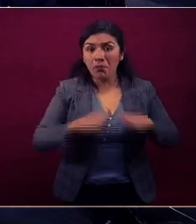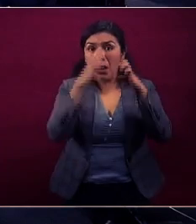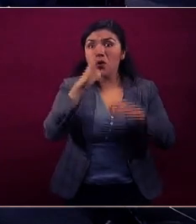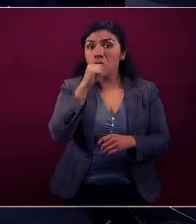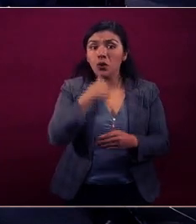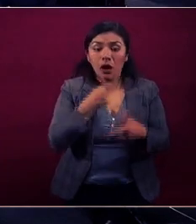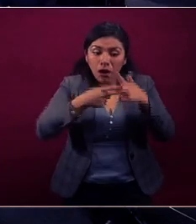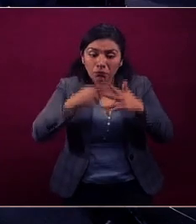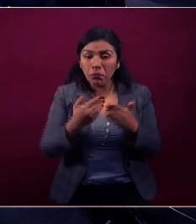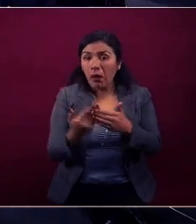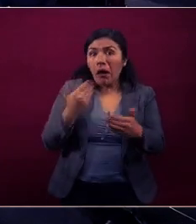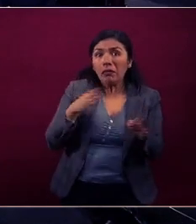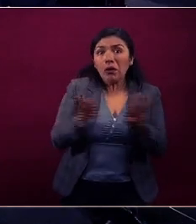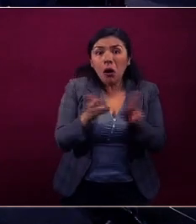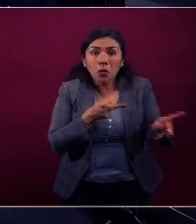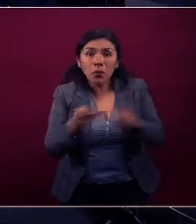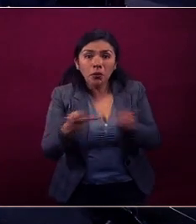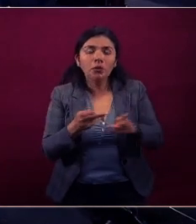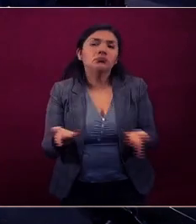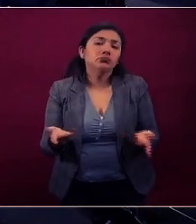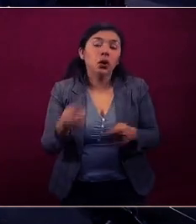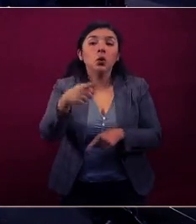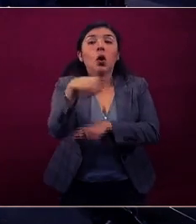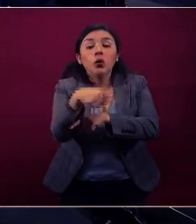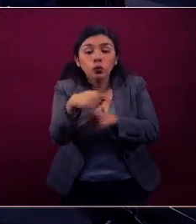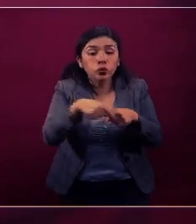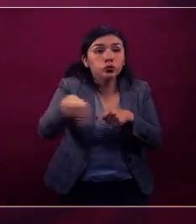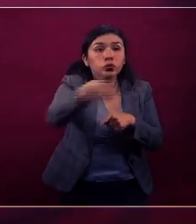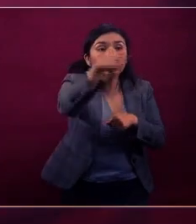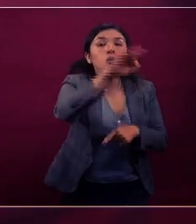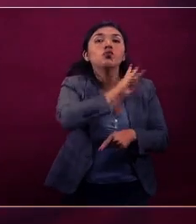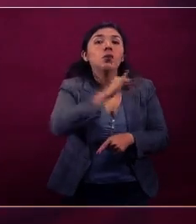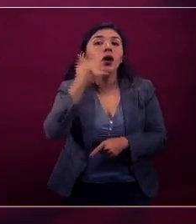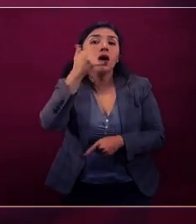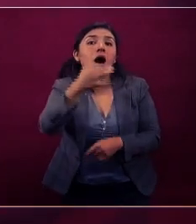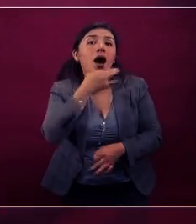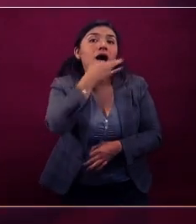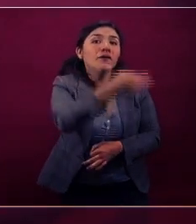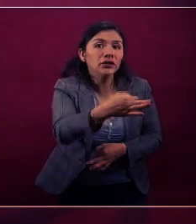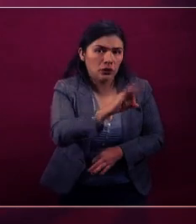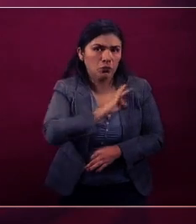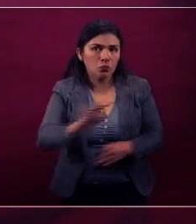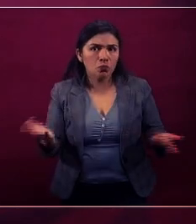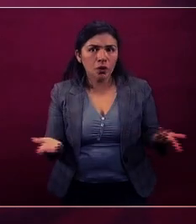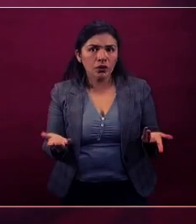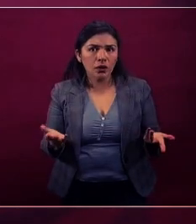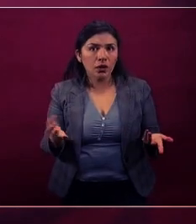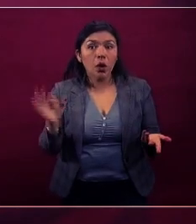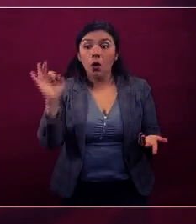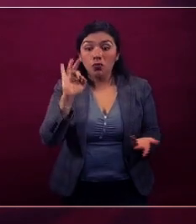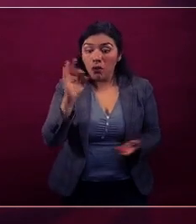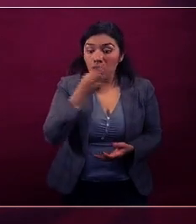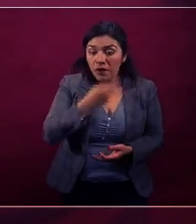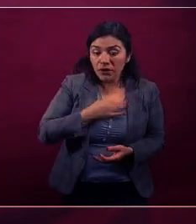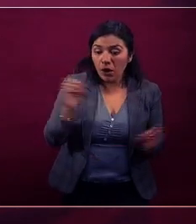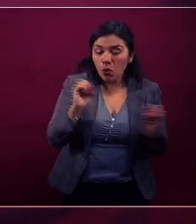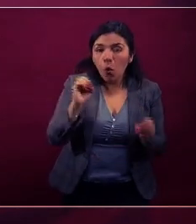secretario. En el trayecto puedes avisar o algún paciente tuyo puede avisar, porque si no, ¿cómo te cubre el